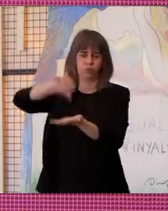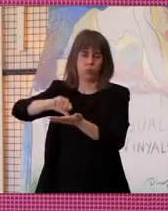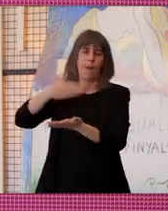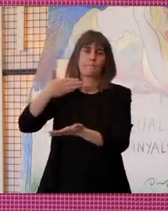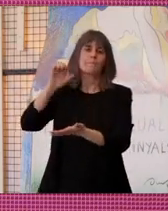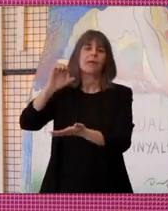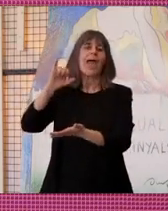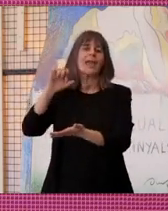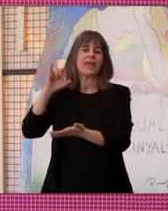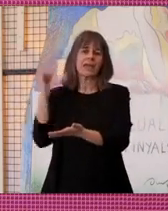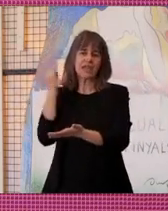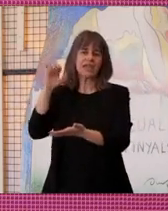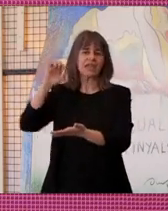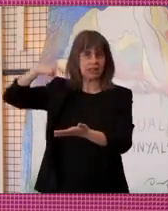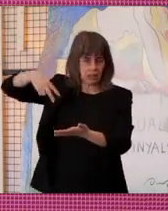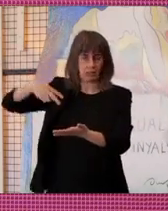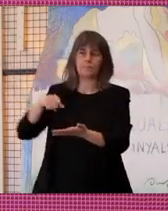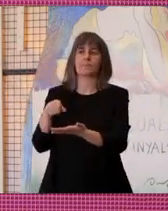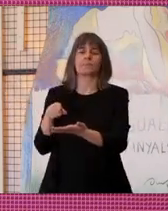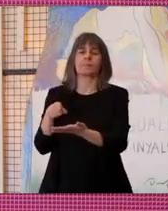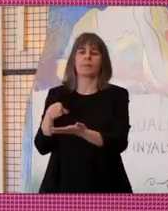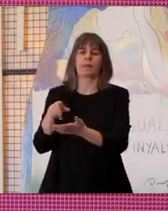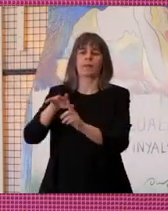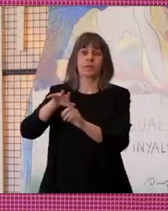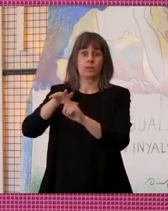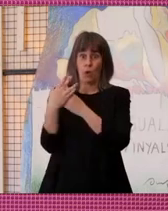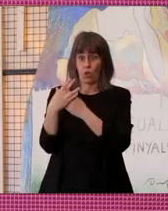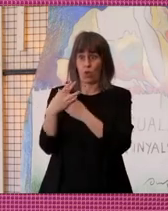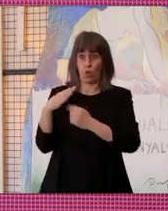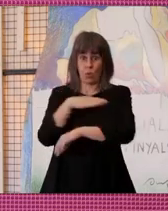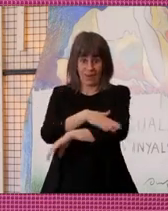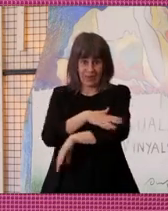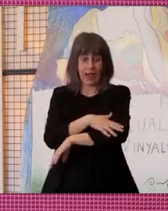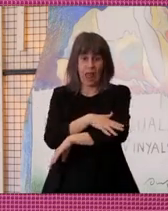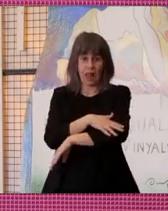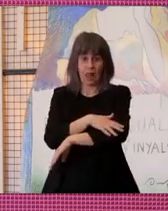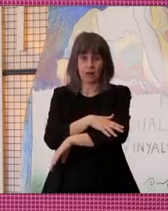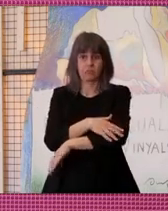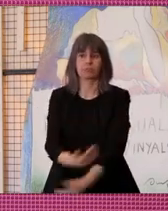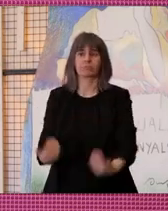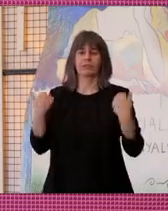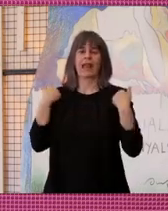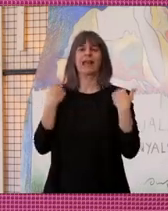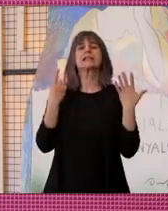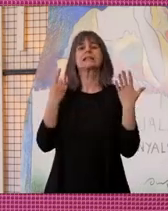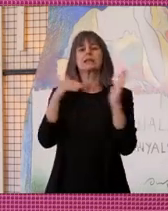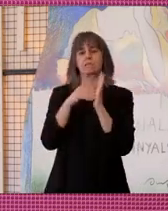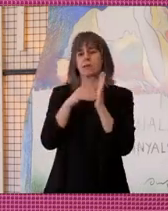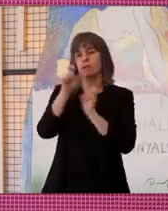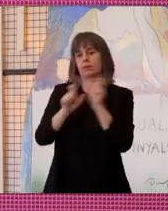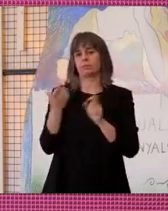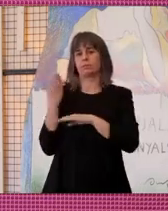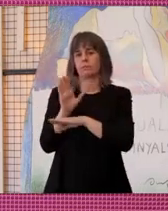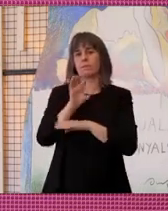vamos con situación gubernamental acudieron 6.000 representantes de países miembros